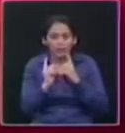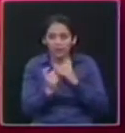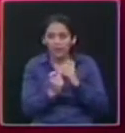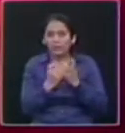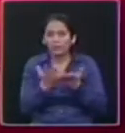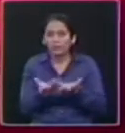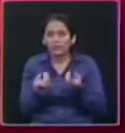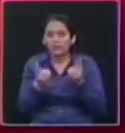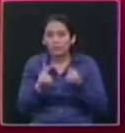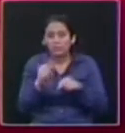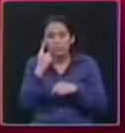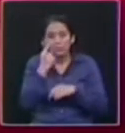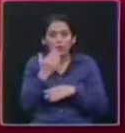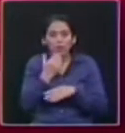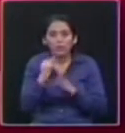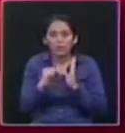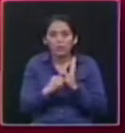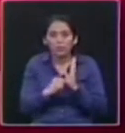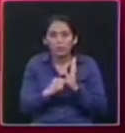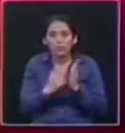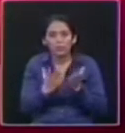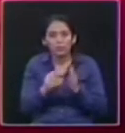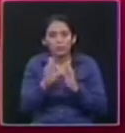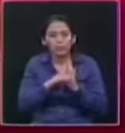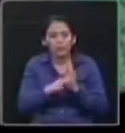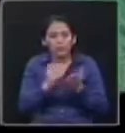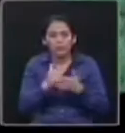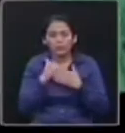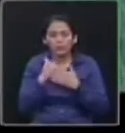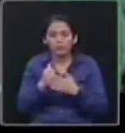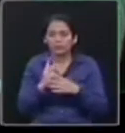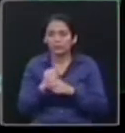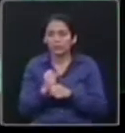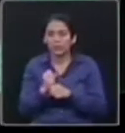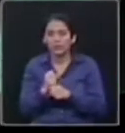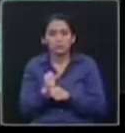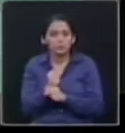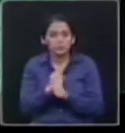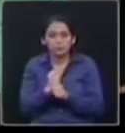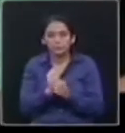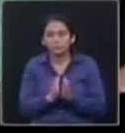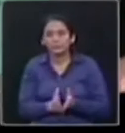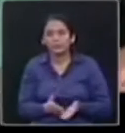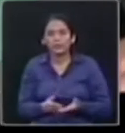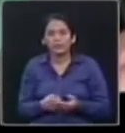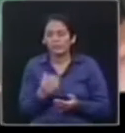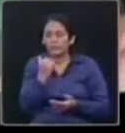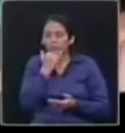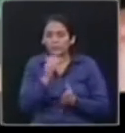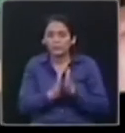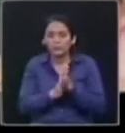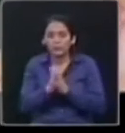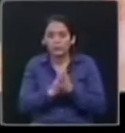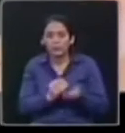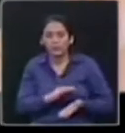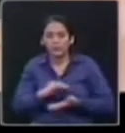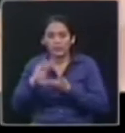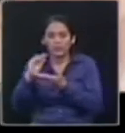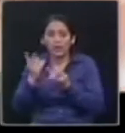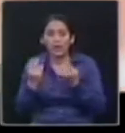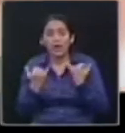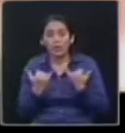arancelaria y poder llevar nuestro producto a la exportación. Actualmente estamos distribuyendo a Estados Unidos, a California, Los